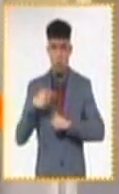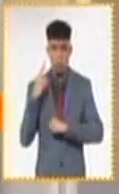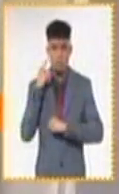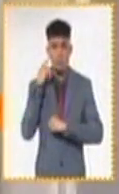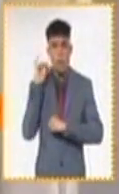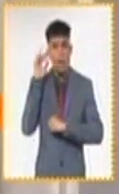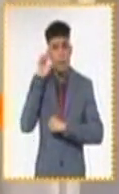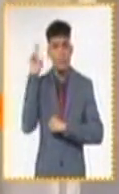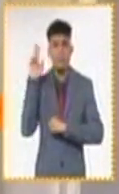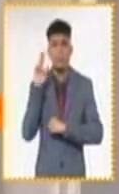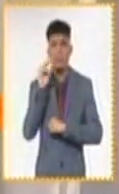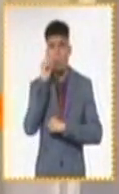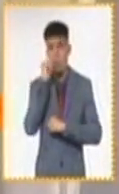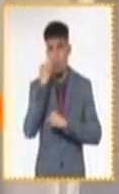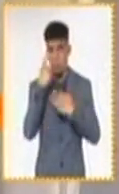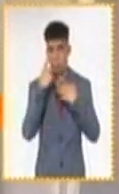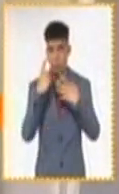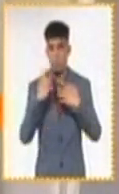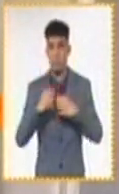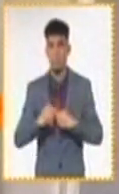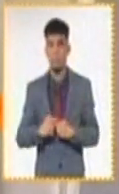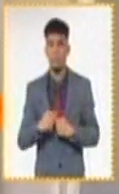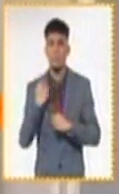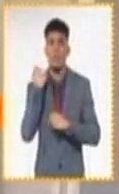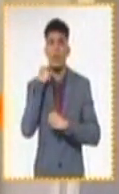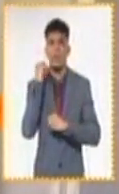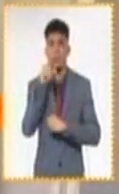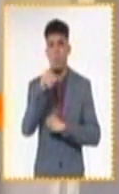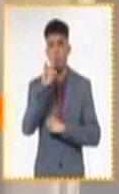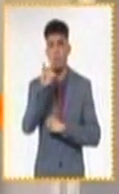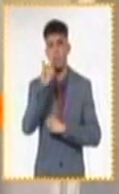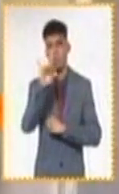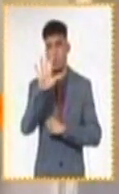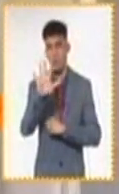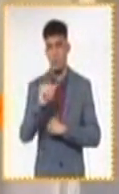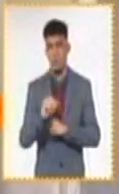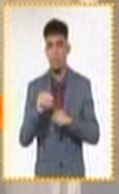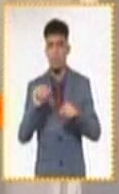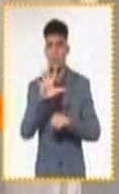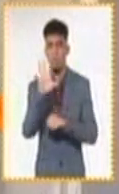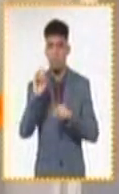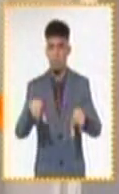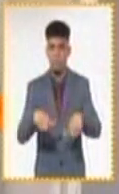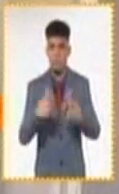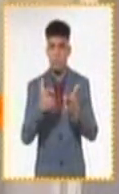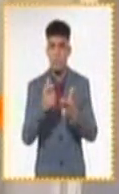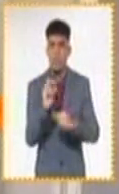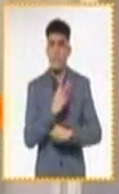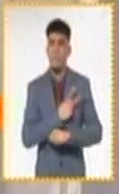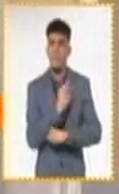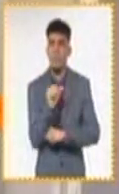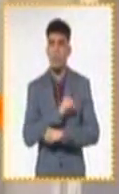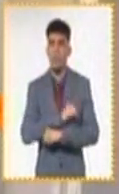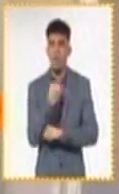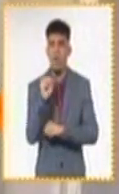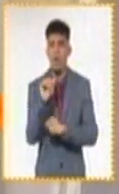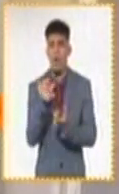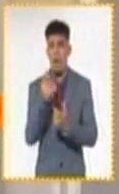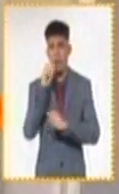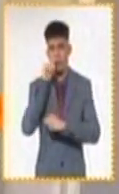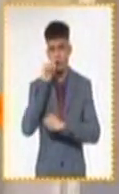maravilloso ensayo de Humberto Eco del año 1995, en el 50 aniversario de la victoria sobre el nazismo y el fascismo en